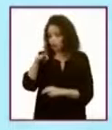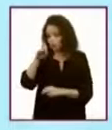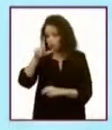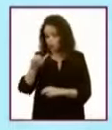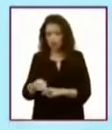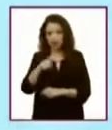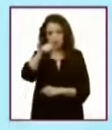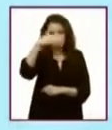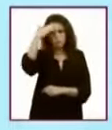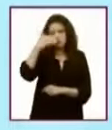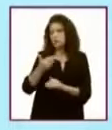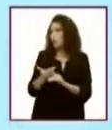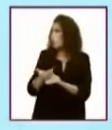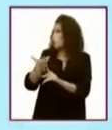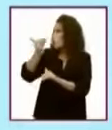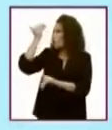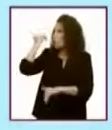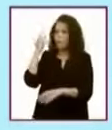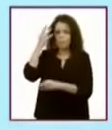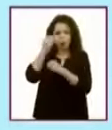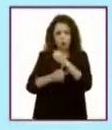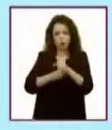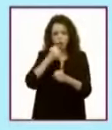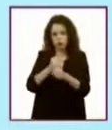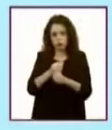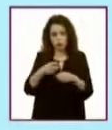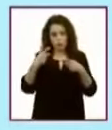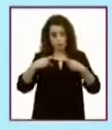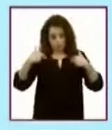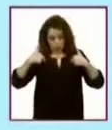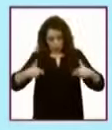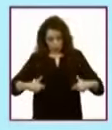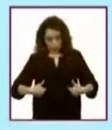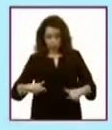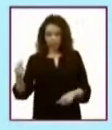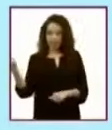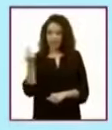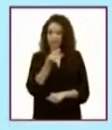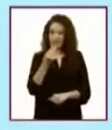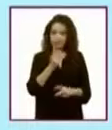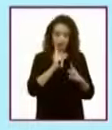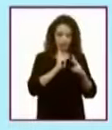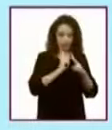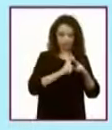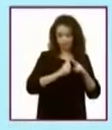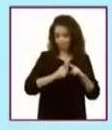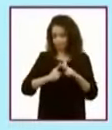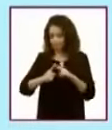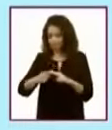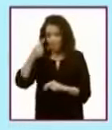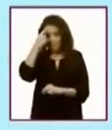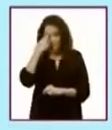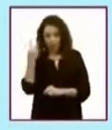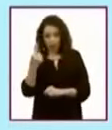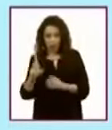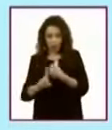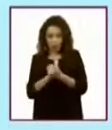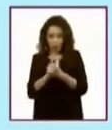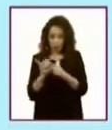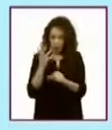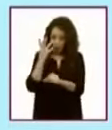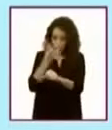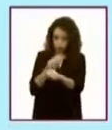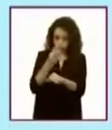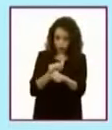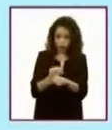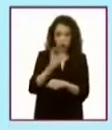antigüedad, la humanidad ha tenido la necesidad de hacer cálculos, ya sea para resolver un problema o para satisfacer